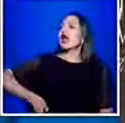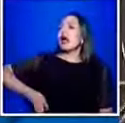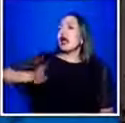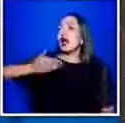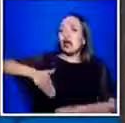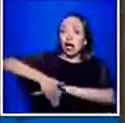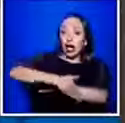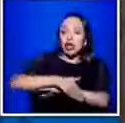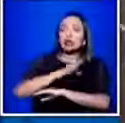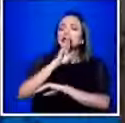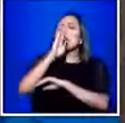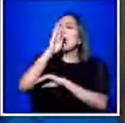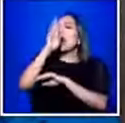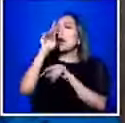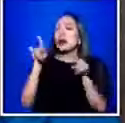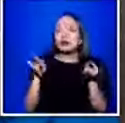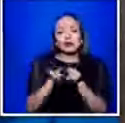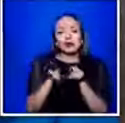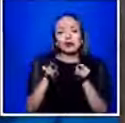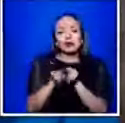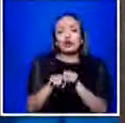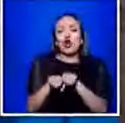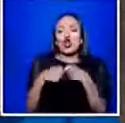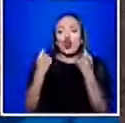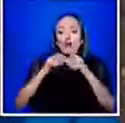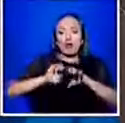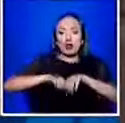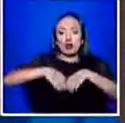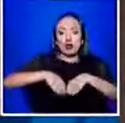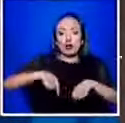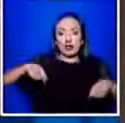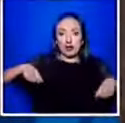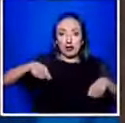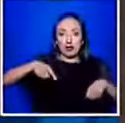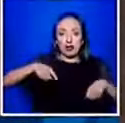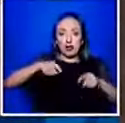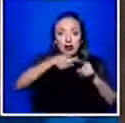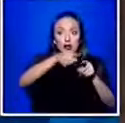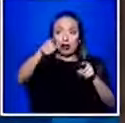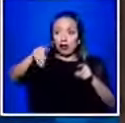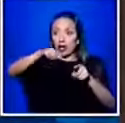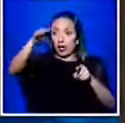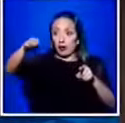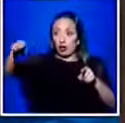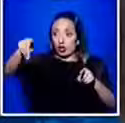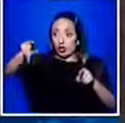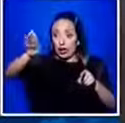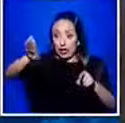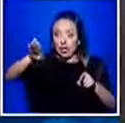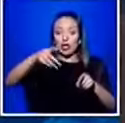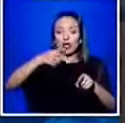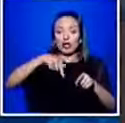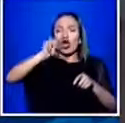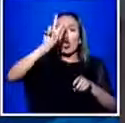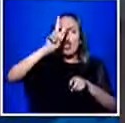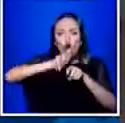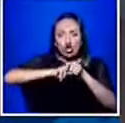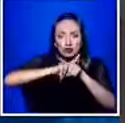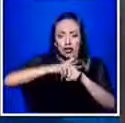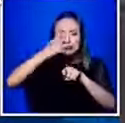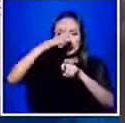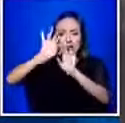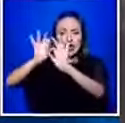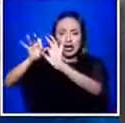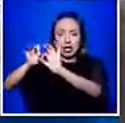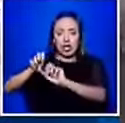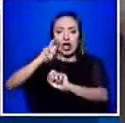lo regular siempre ocurre estas cosas. Aquí al lado donde está la camioneta igual ya acabaron ahí una parte, donde a mí dos veces vinieron y